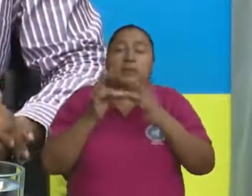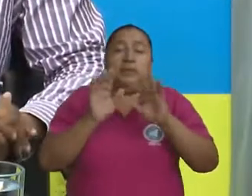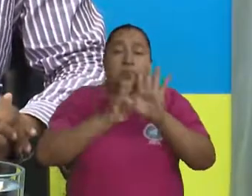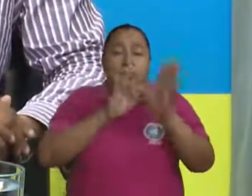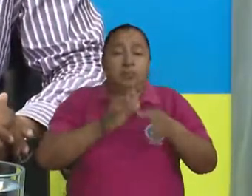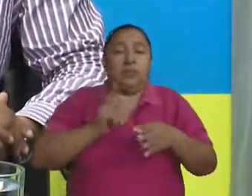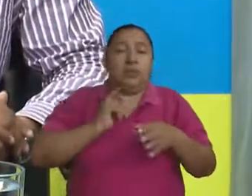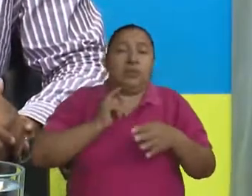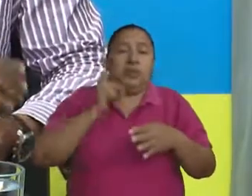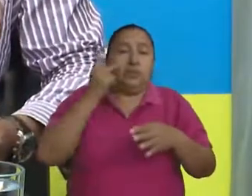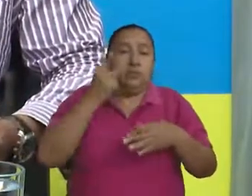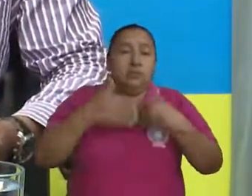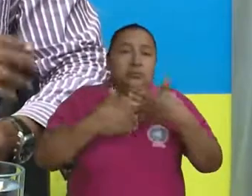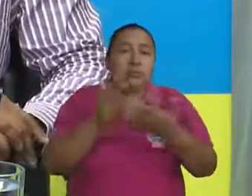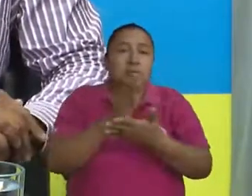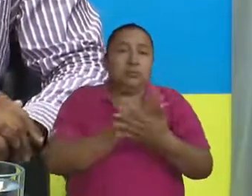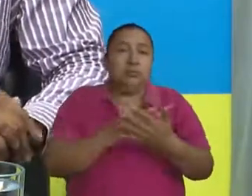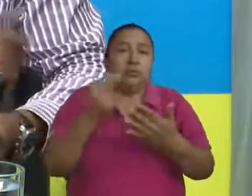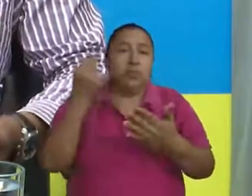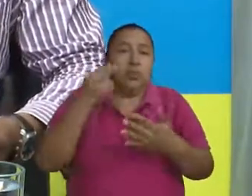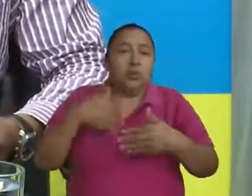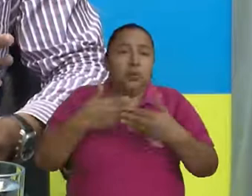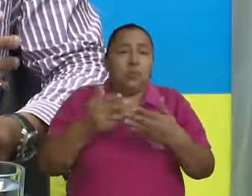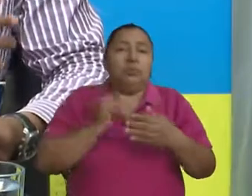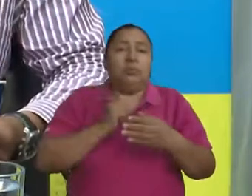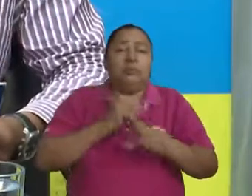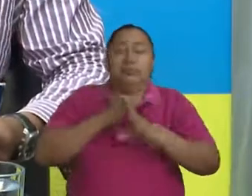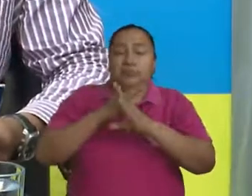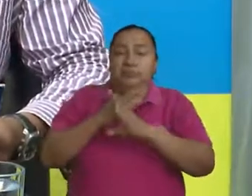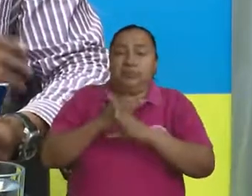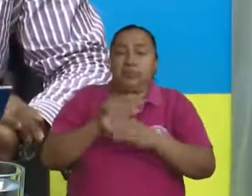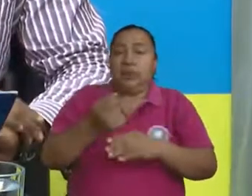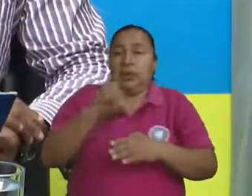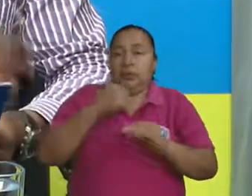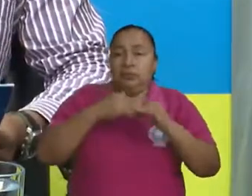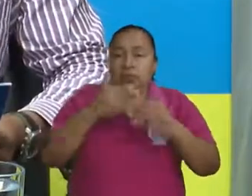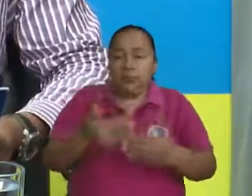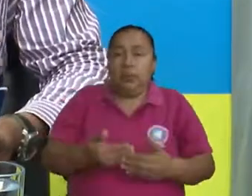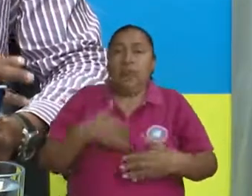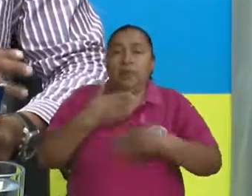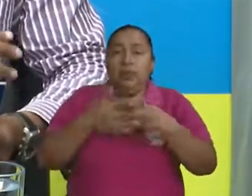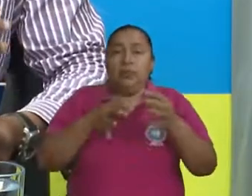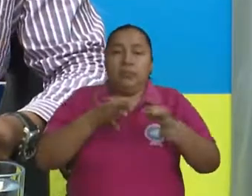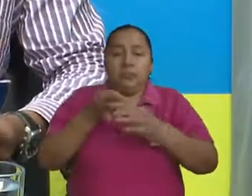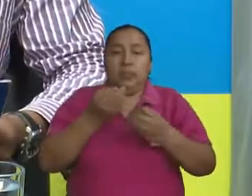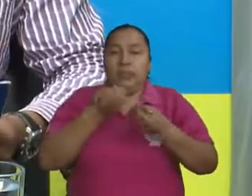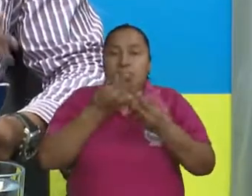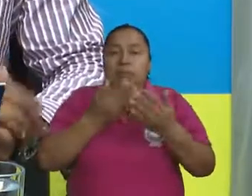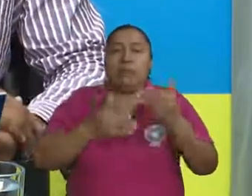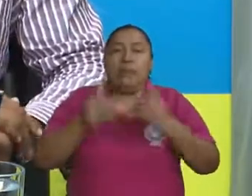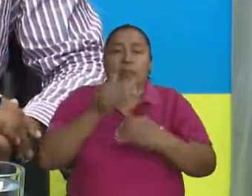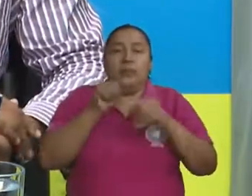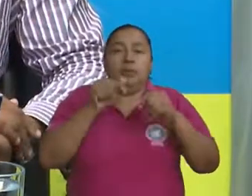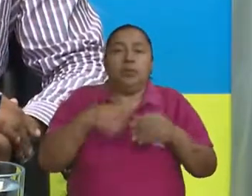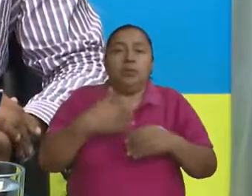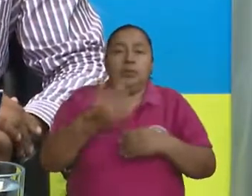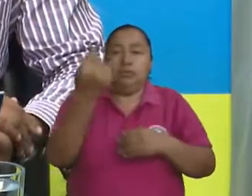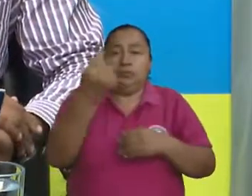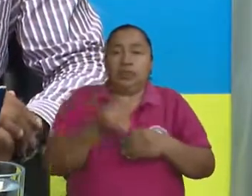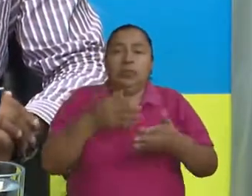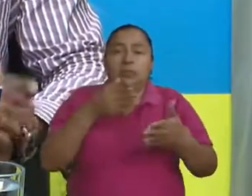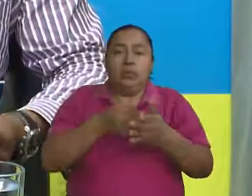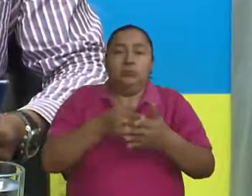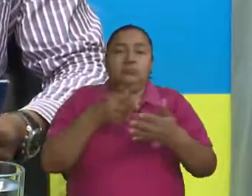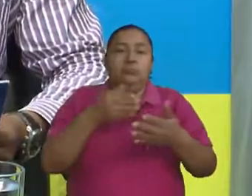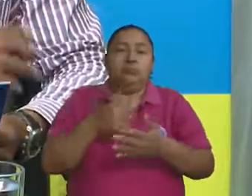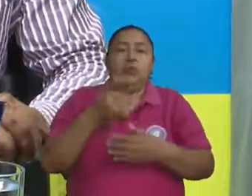con el uso de anticonceptivos, pero que vamos a estar hablando más cuando regresemos de la